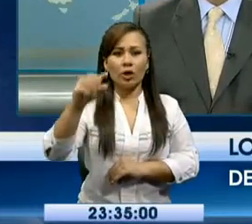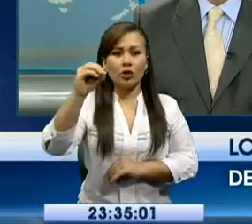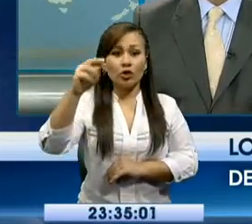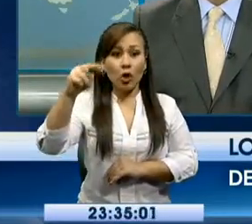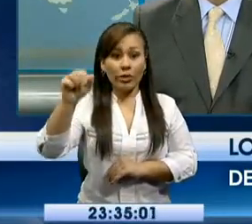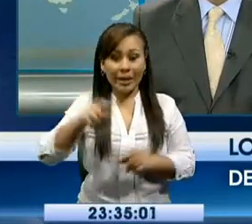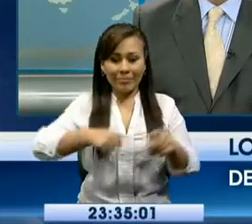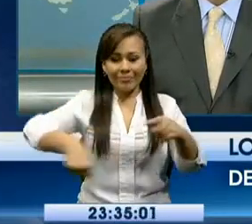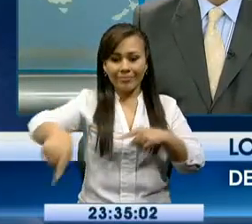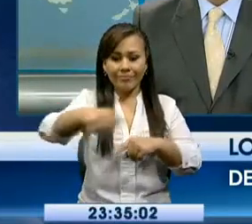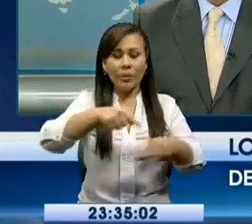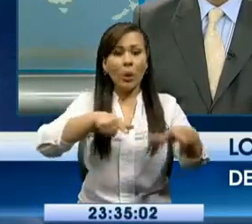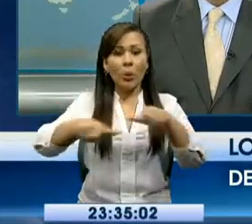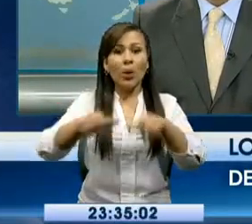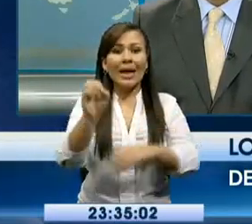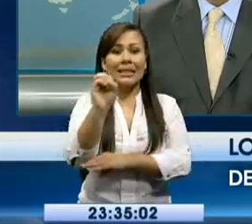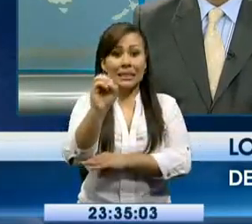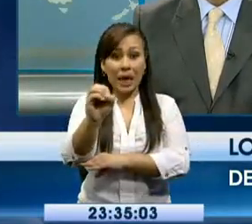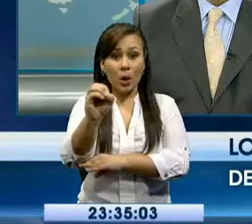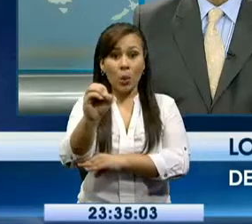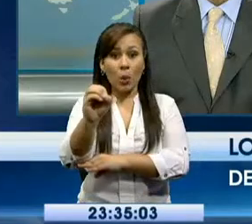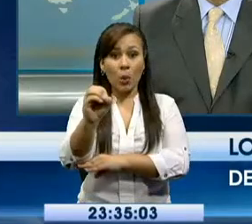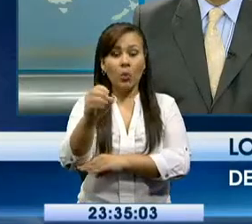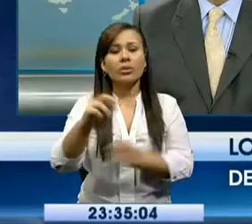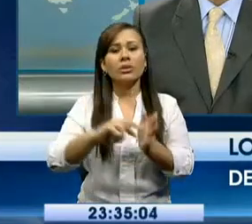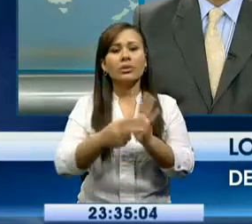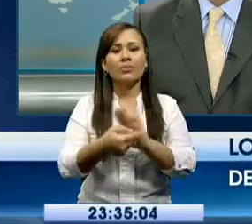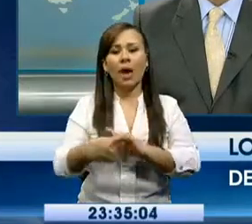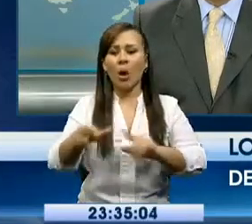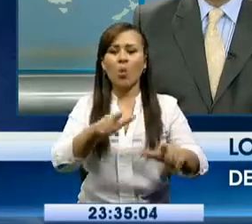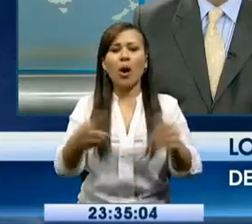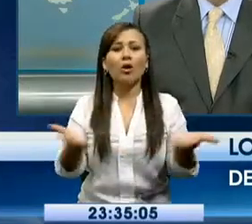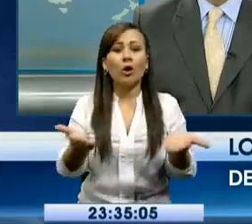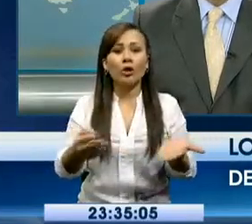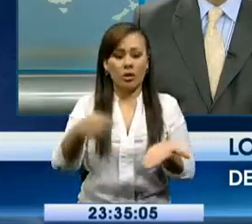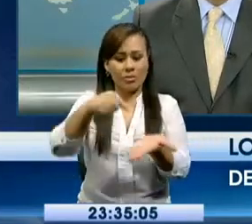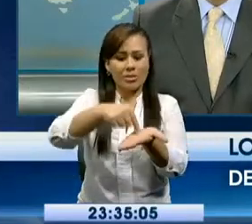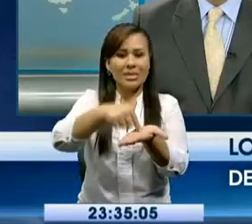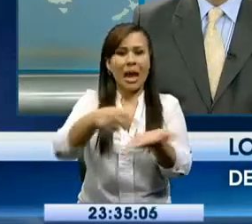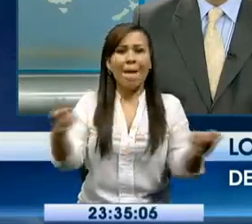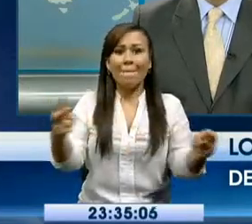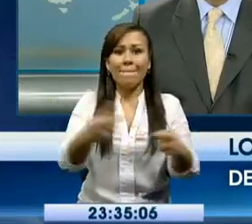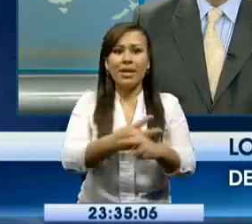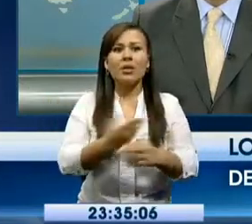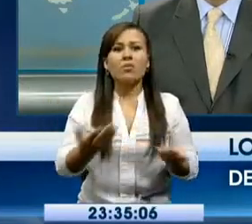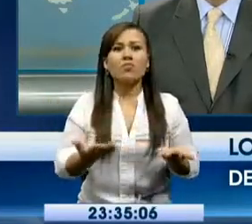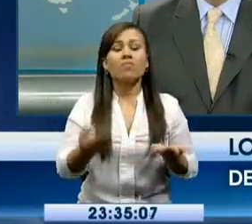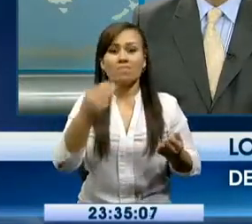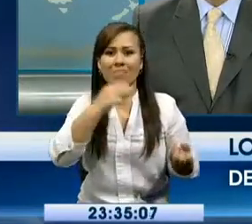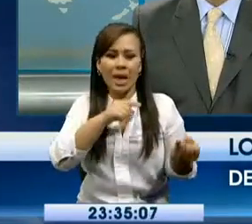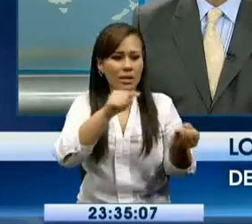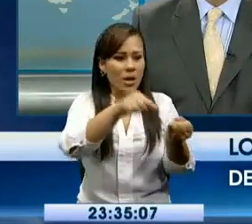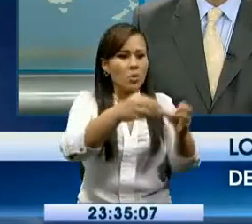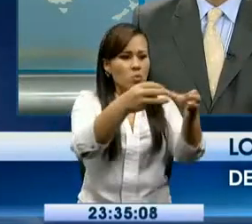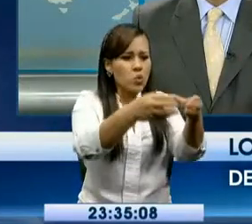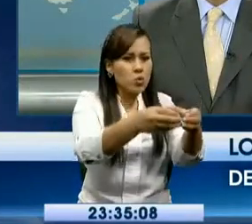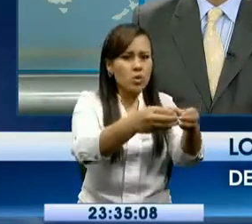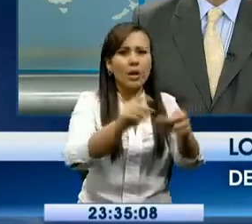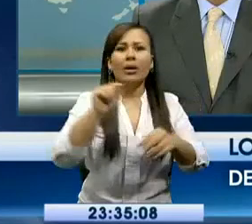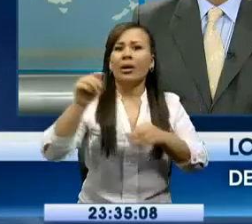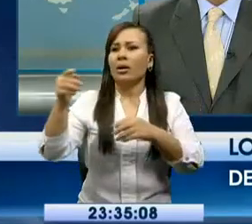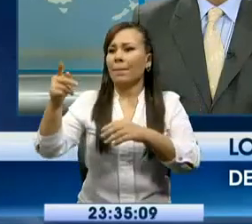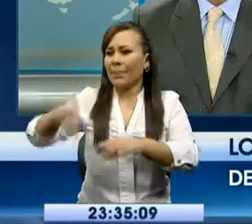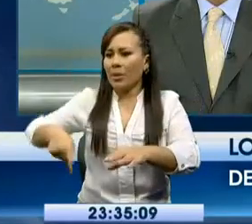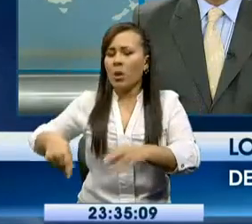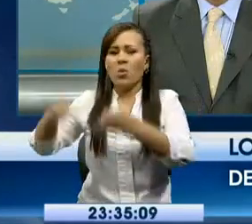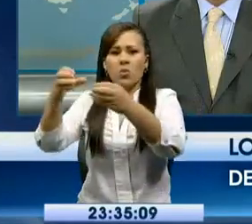recorrer, estuvimos en Canoa, estuvimos en algunos lugares, y efectivamente pues cada una, un evento es una zona